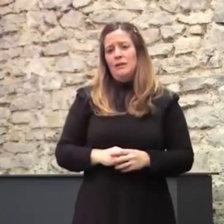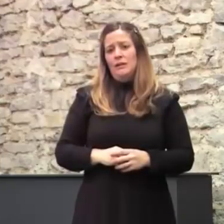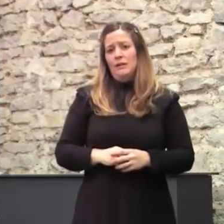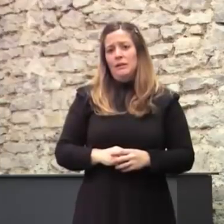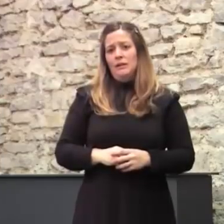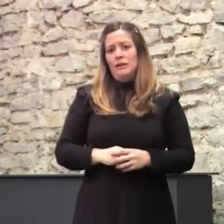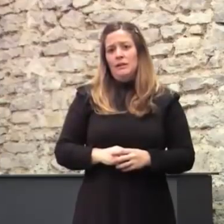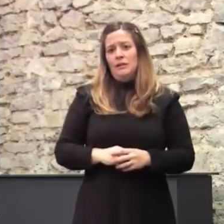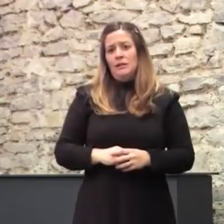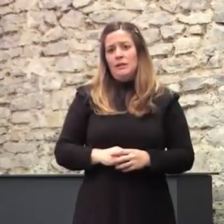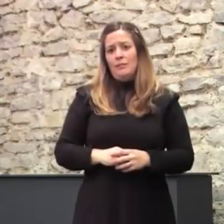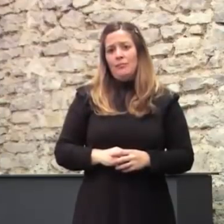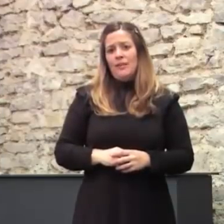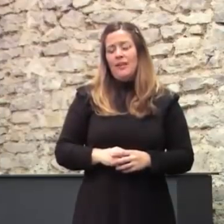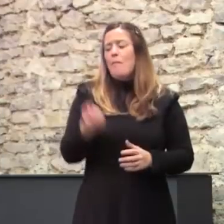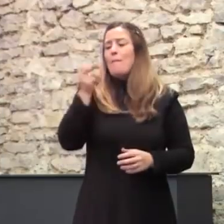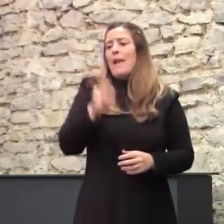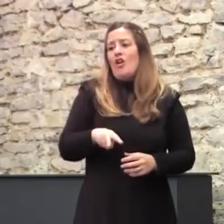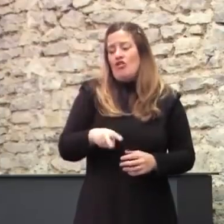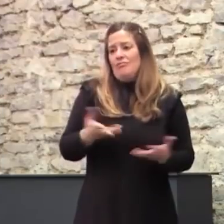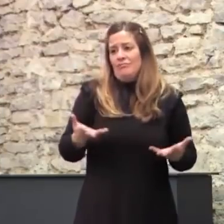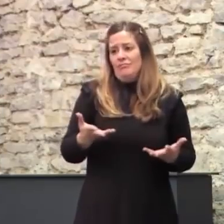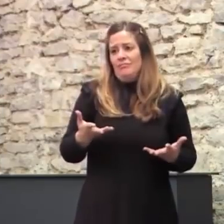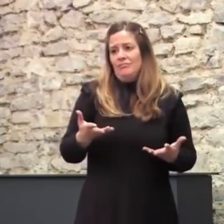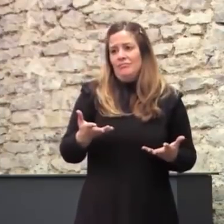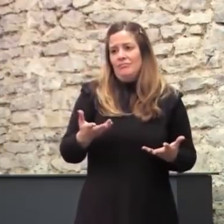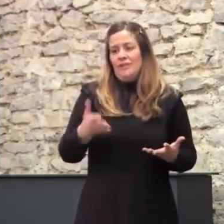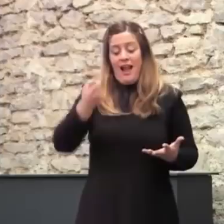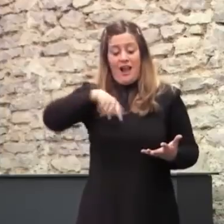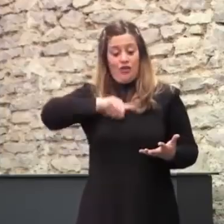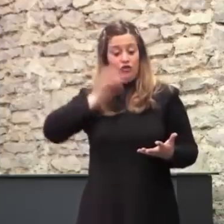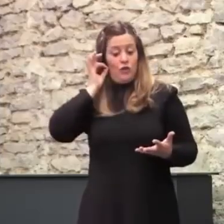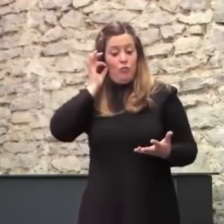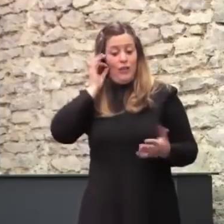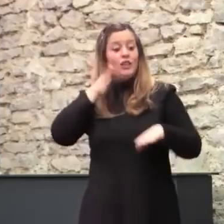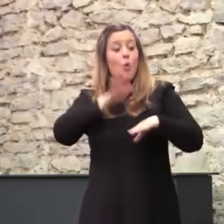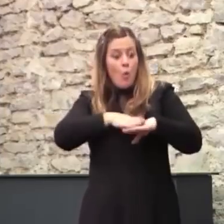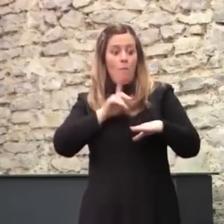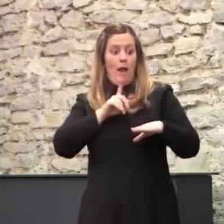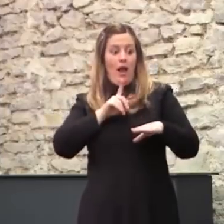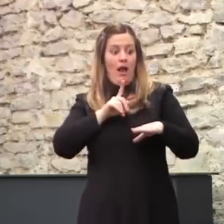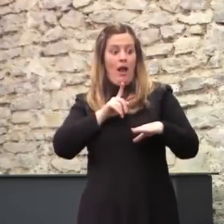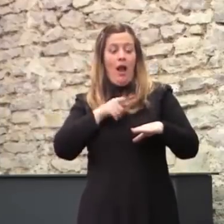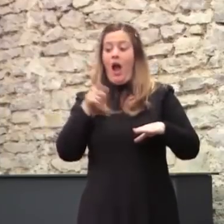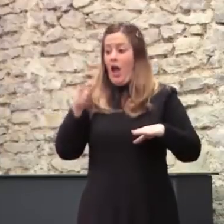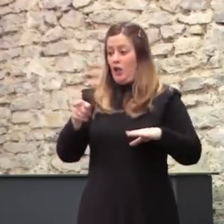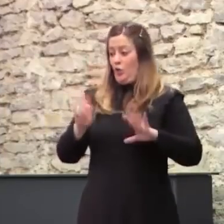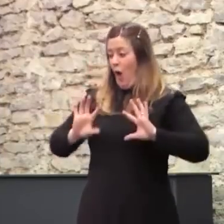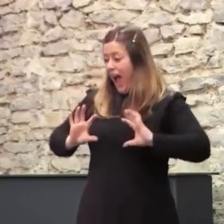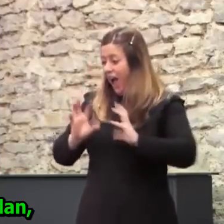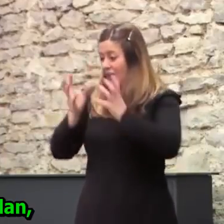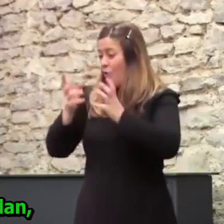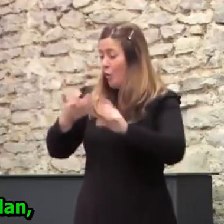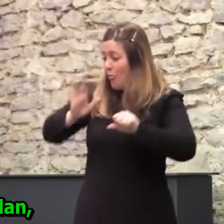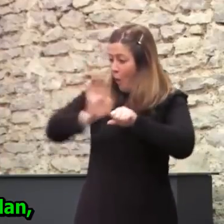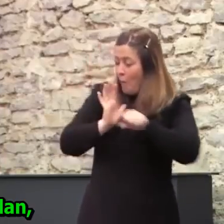Y bueno, lo más terrible es que a nosotras se nos culpabiliza de las agresiones que sufrimos, ¿no? O sea, cómo vamos vestidas cuando nos